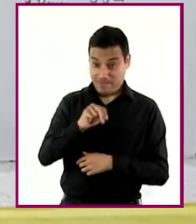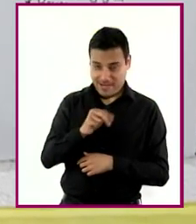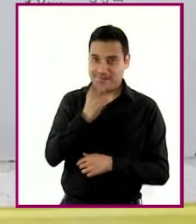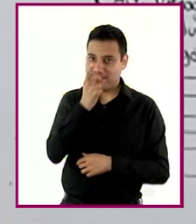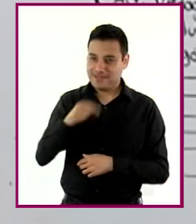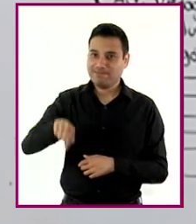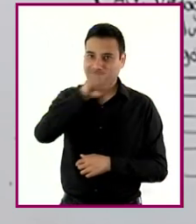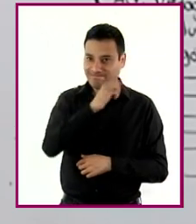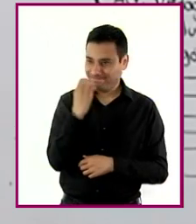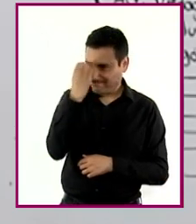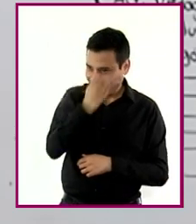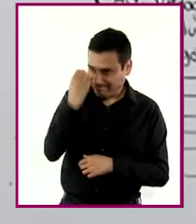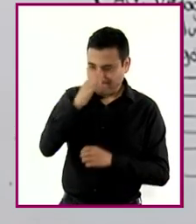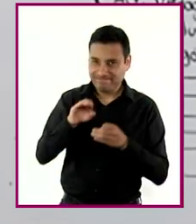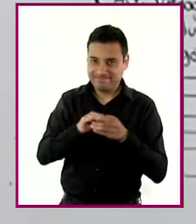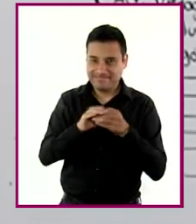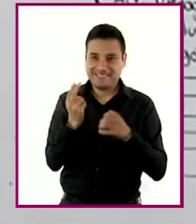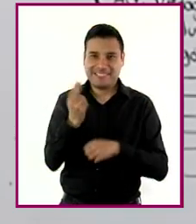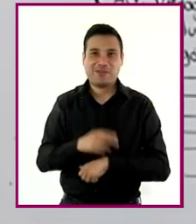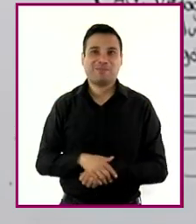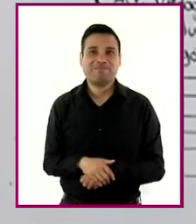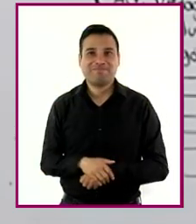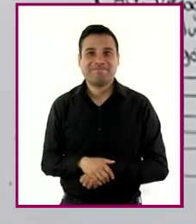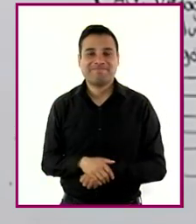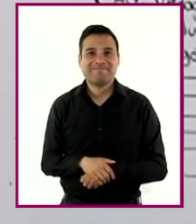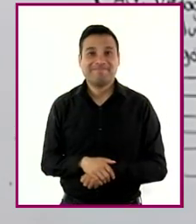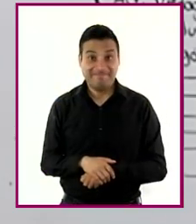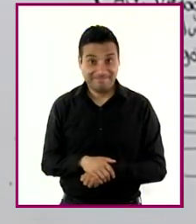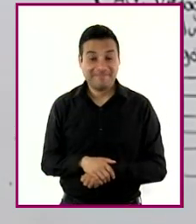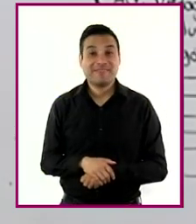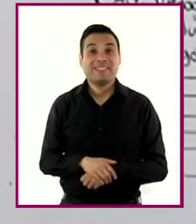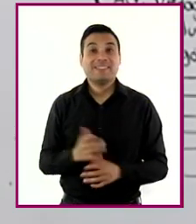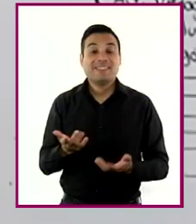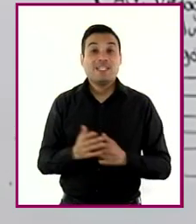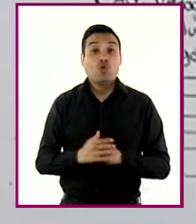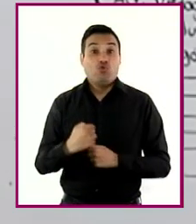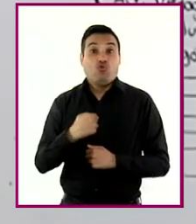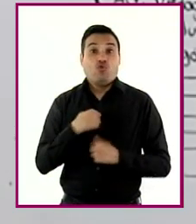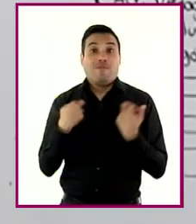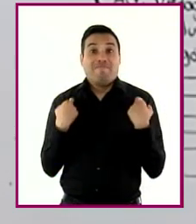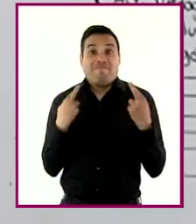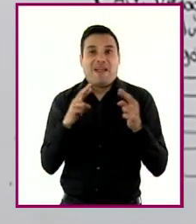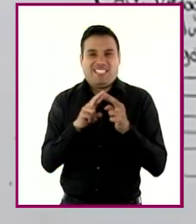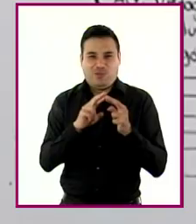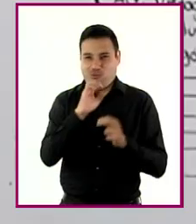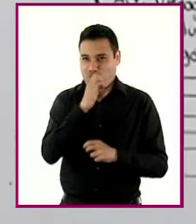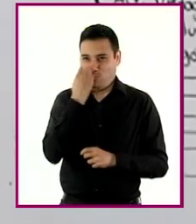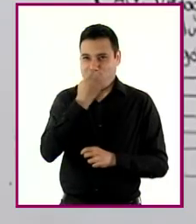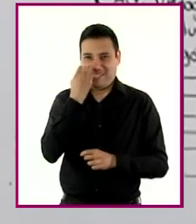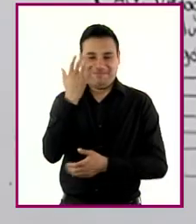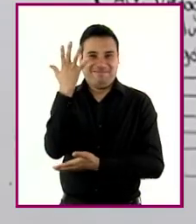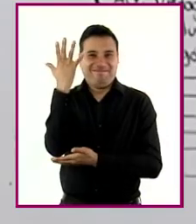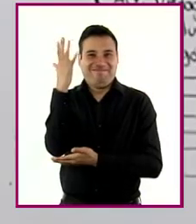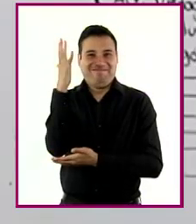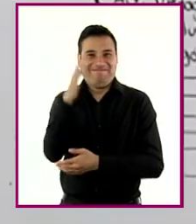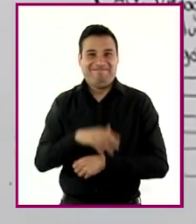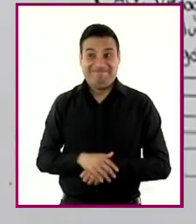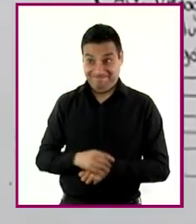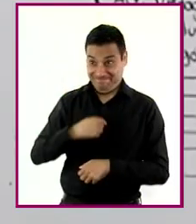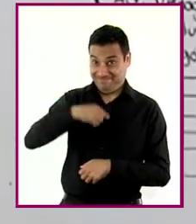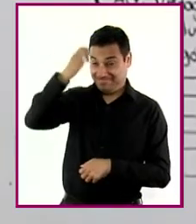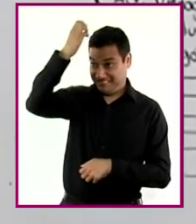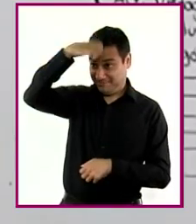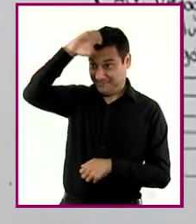estudios. Agradezco esta oportunidad como educadora de nivel inicial y preescolar para compartir